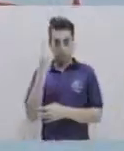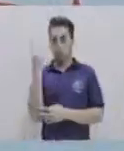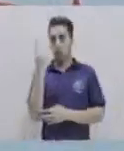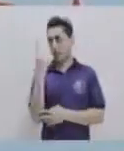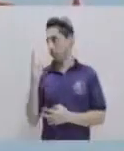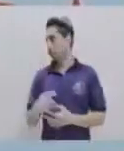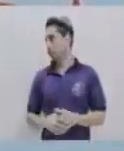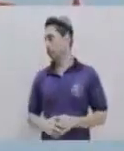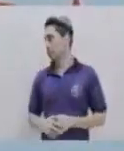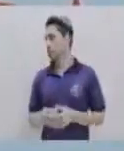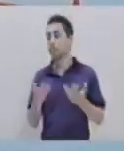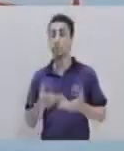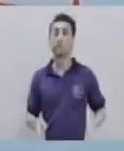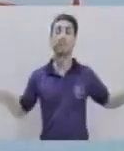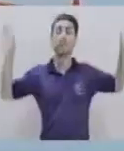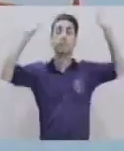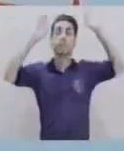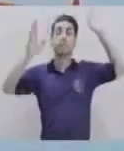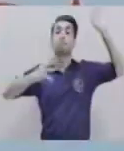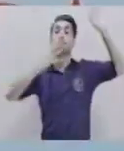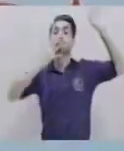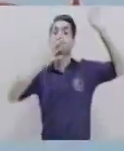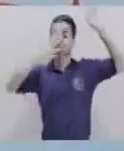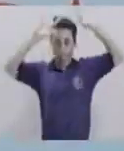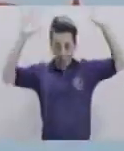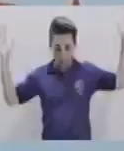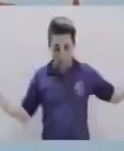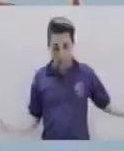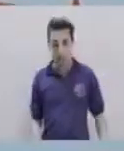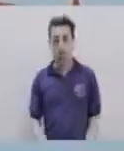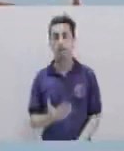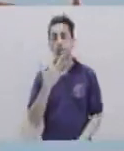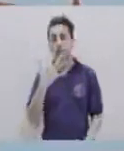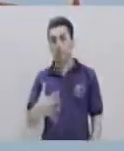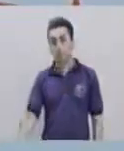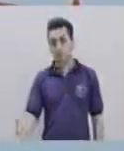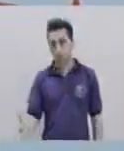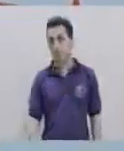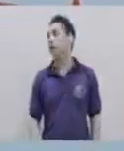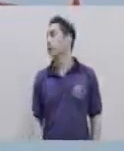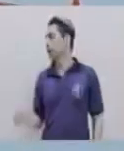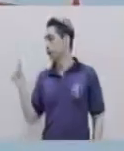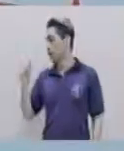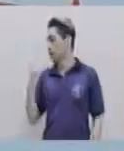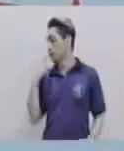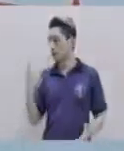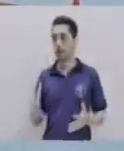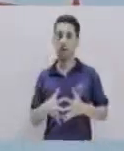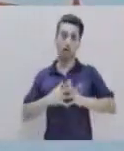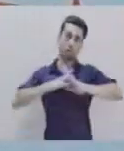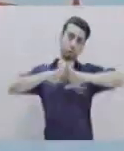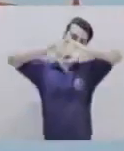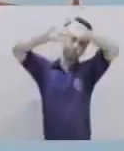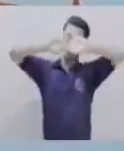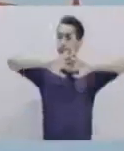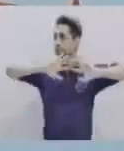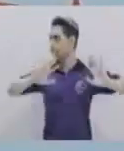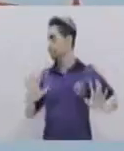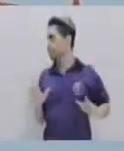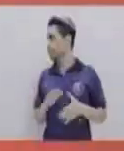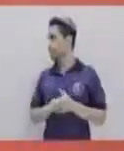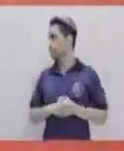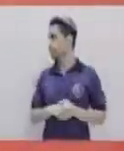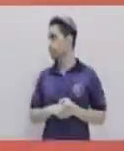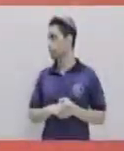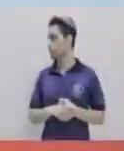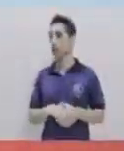Y estiramos. Hemos trabajado piernas y debemos de volver a nuestra calma.